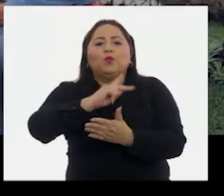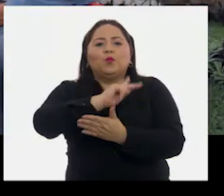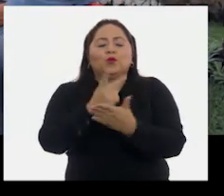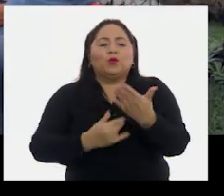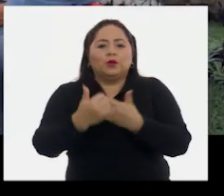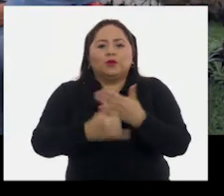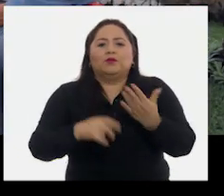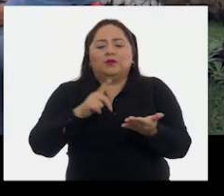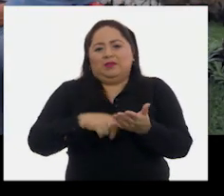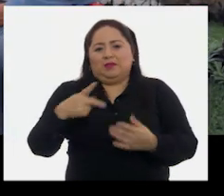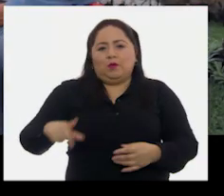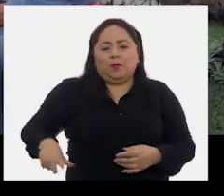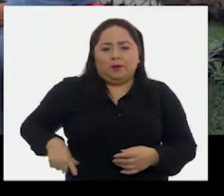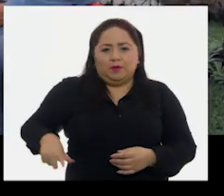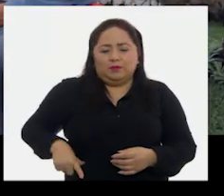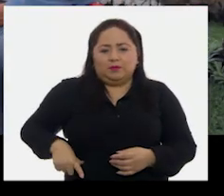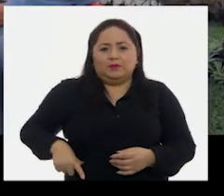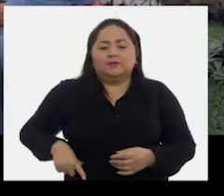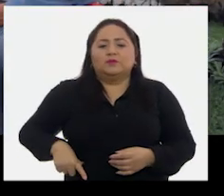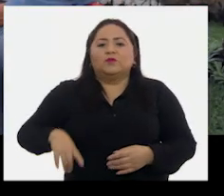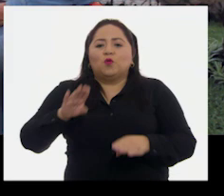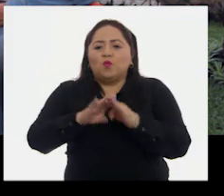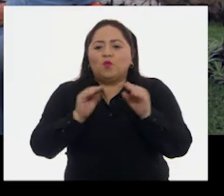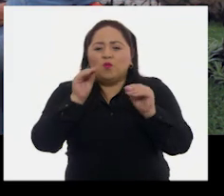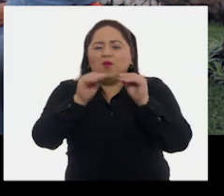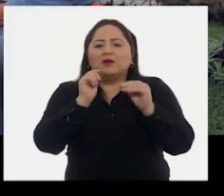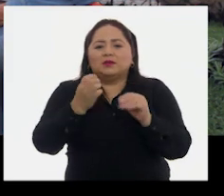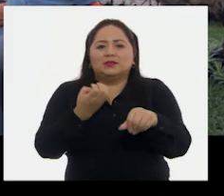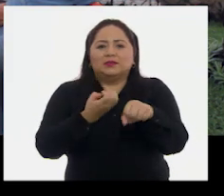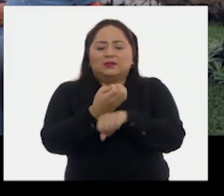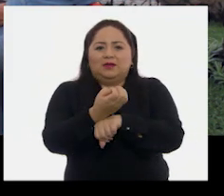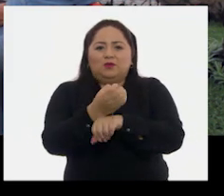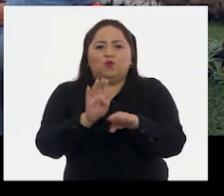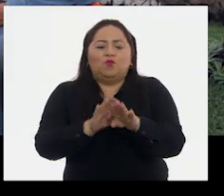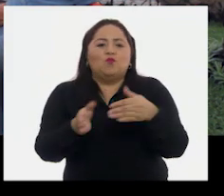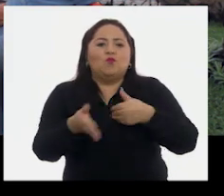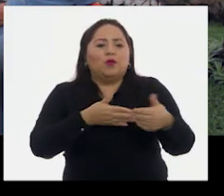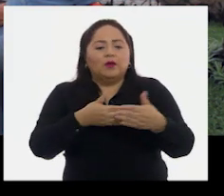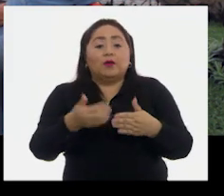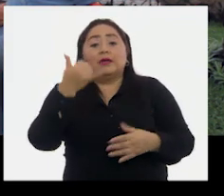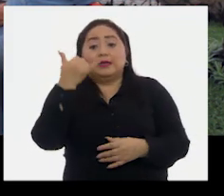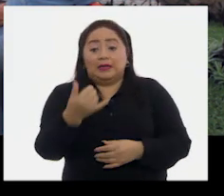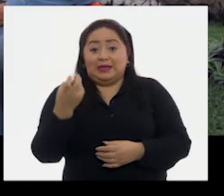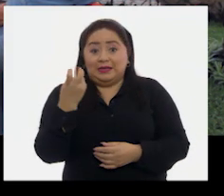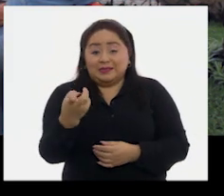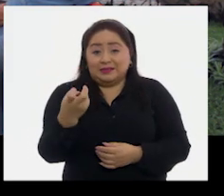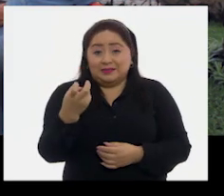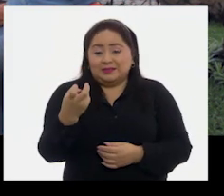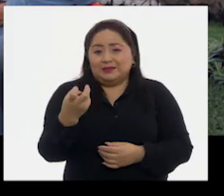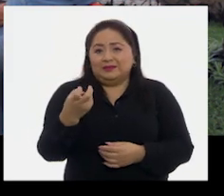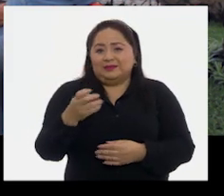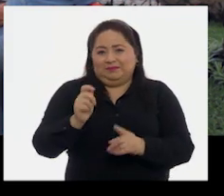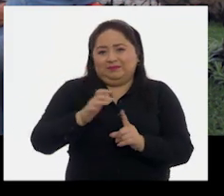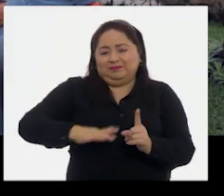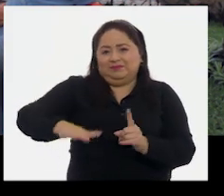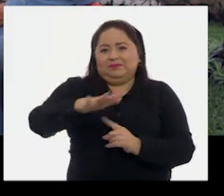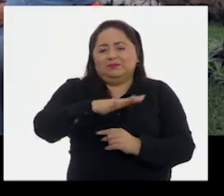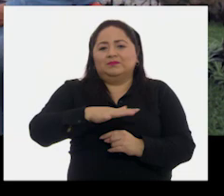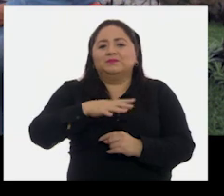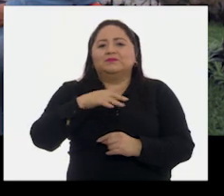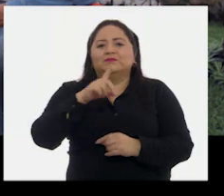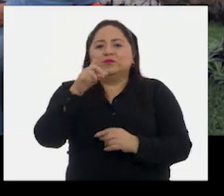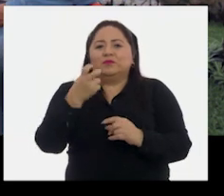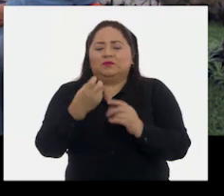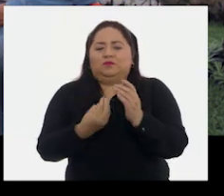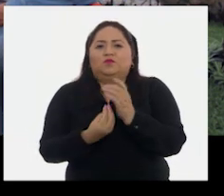de gobierno que arme un Estado moderno. Y en ese ambiente sobresale